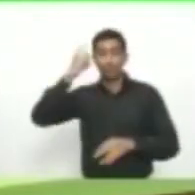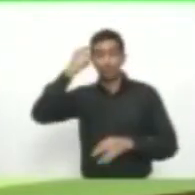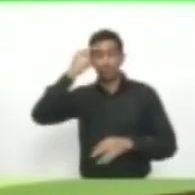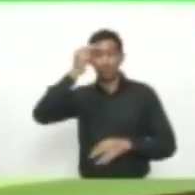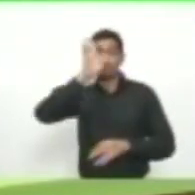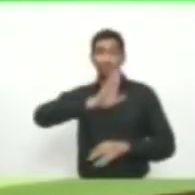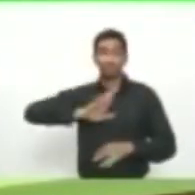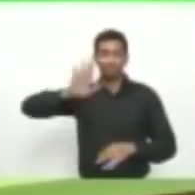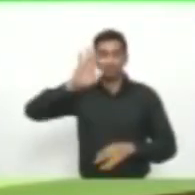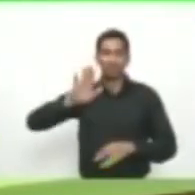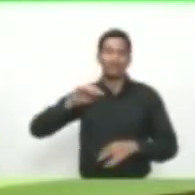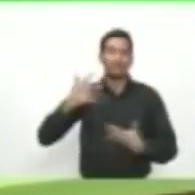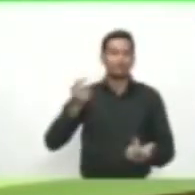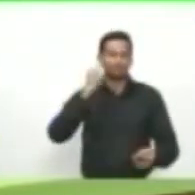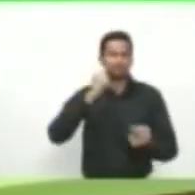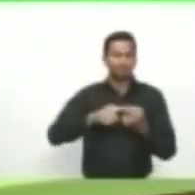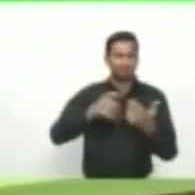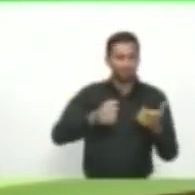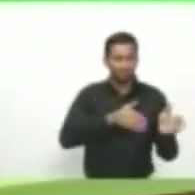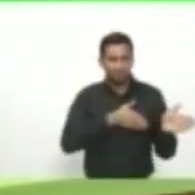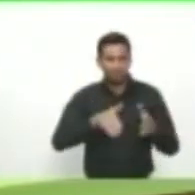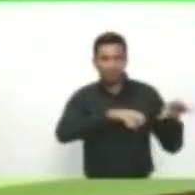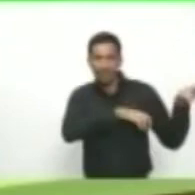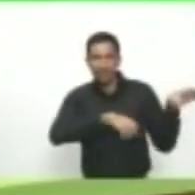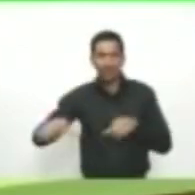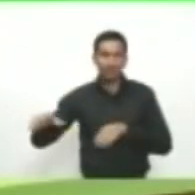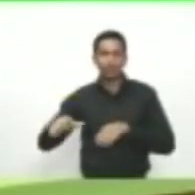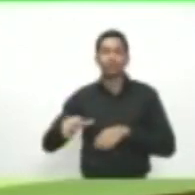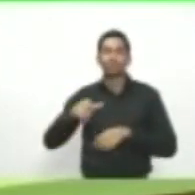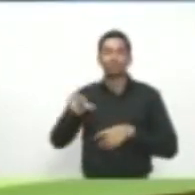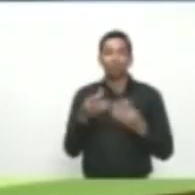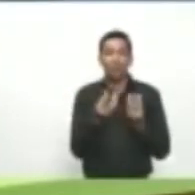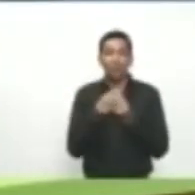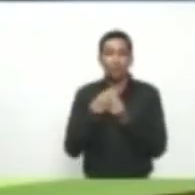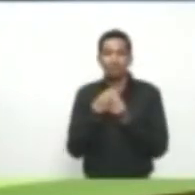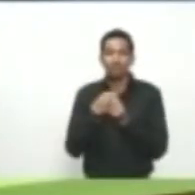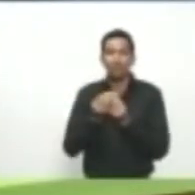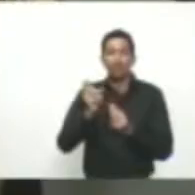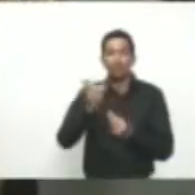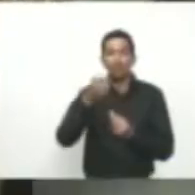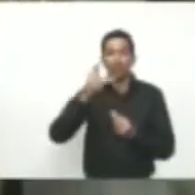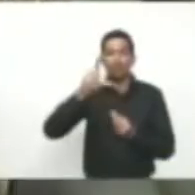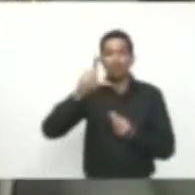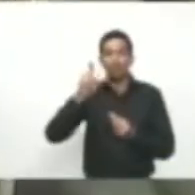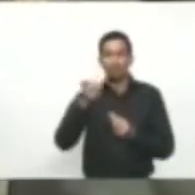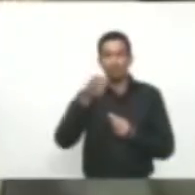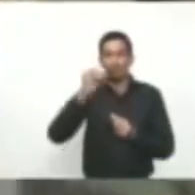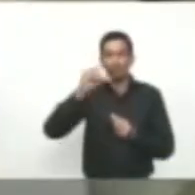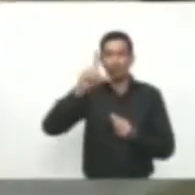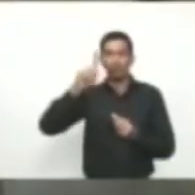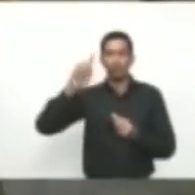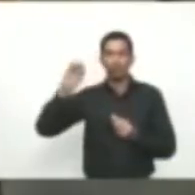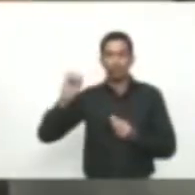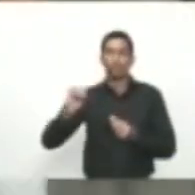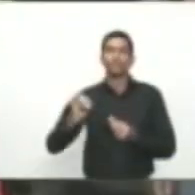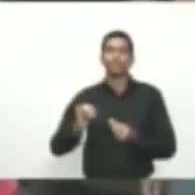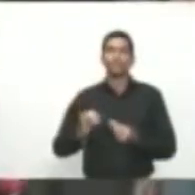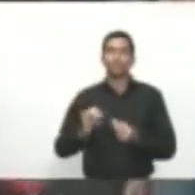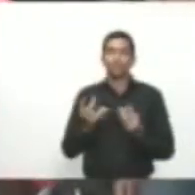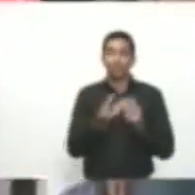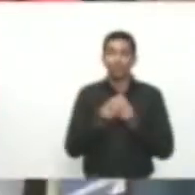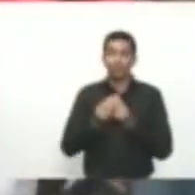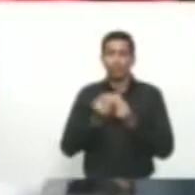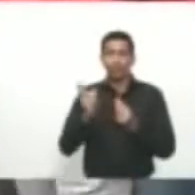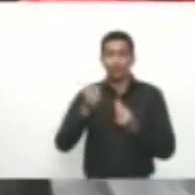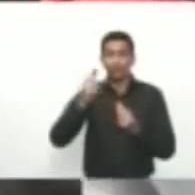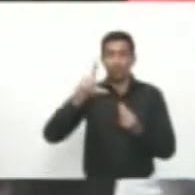acciones para ubicar y capturar a los integrantes del llamado Clan del Golfo. Ante los anuncios de los integrantes del llamado Clan del